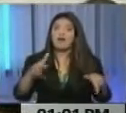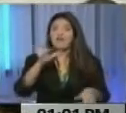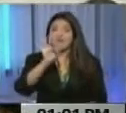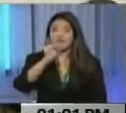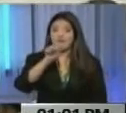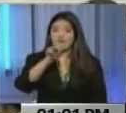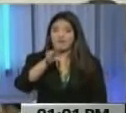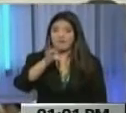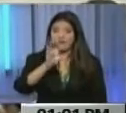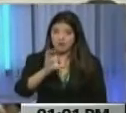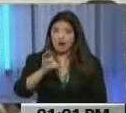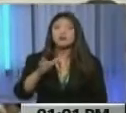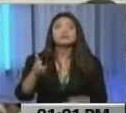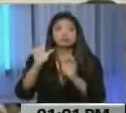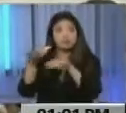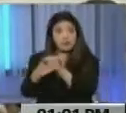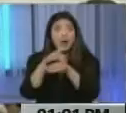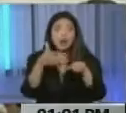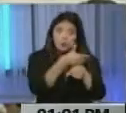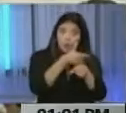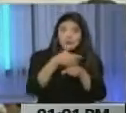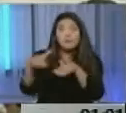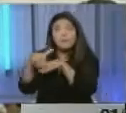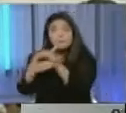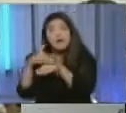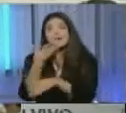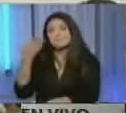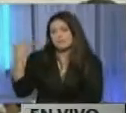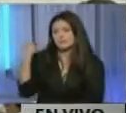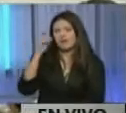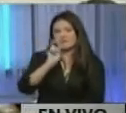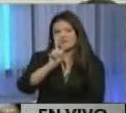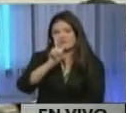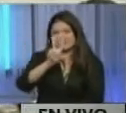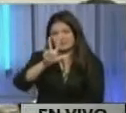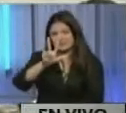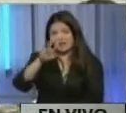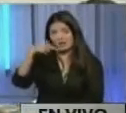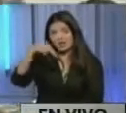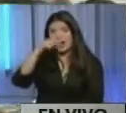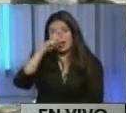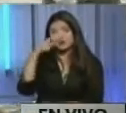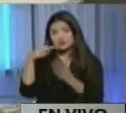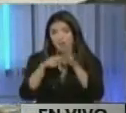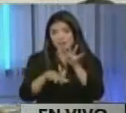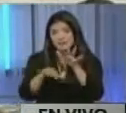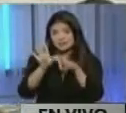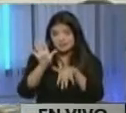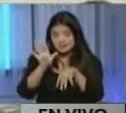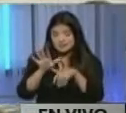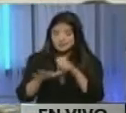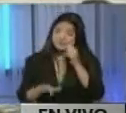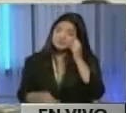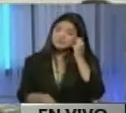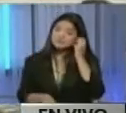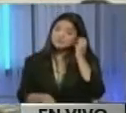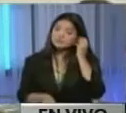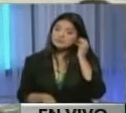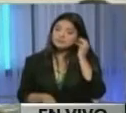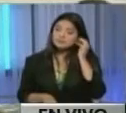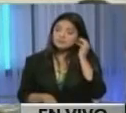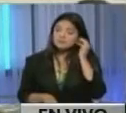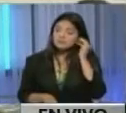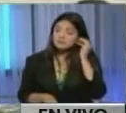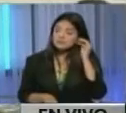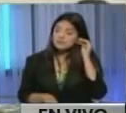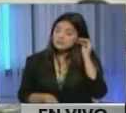indultadas por el gobierno nacional el pasado 23 de noviembre del año 2015... fueron puestas en libertad.